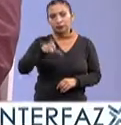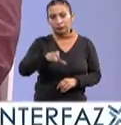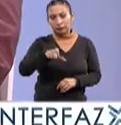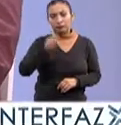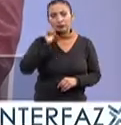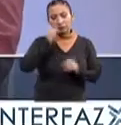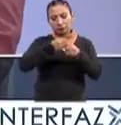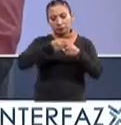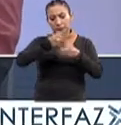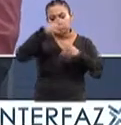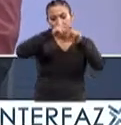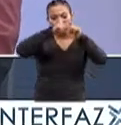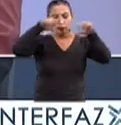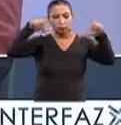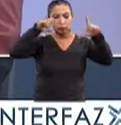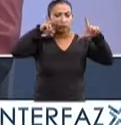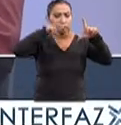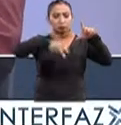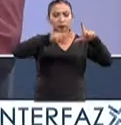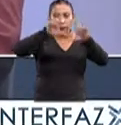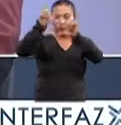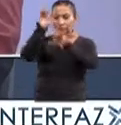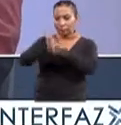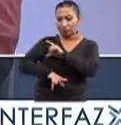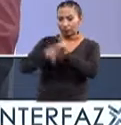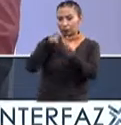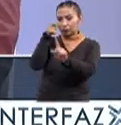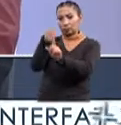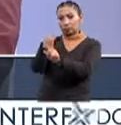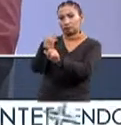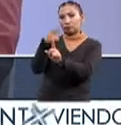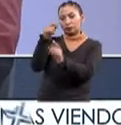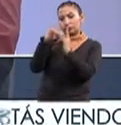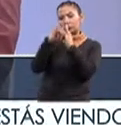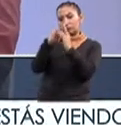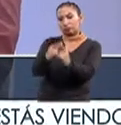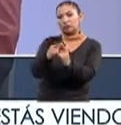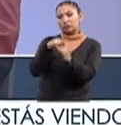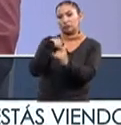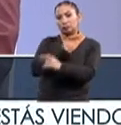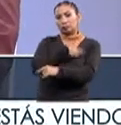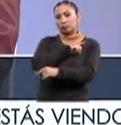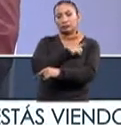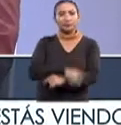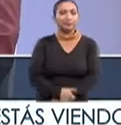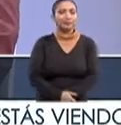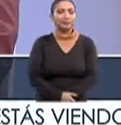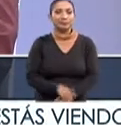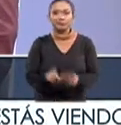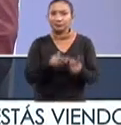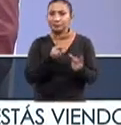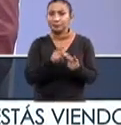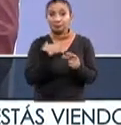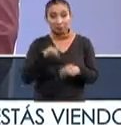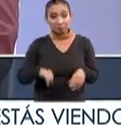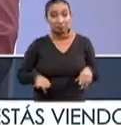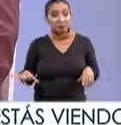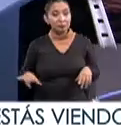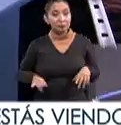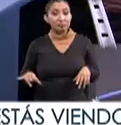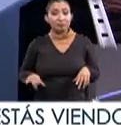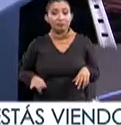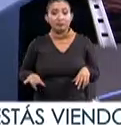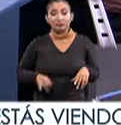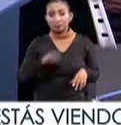www.ipn.mx, y ahí aparecerá el banner que los dirigirá a la página de la Feria de la Salud. Perfecto. Bueno, pues